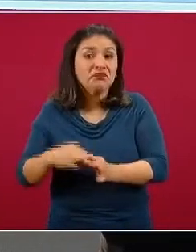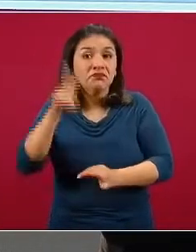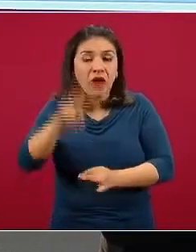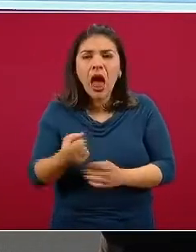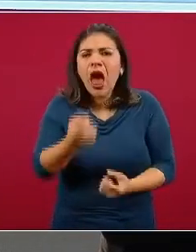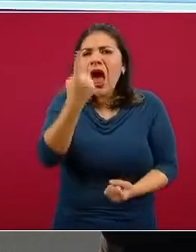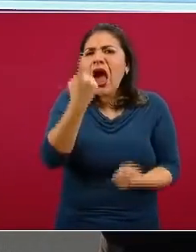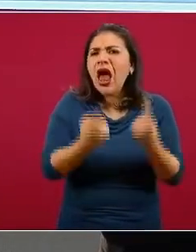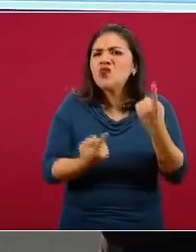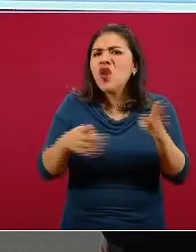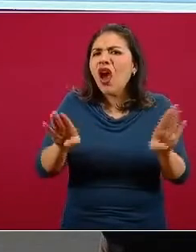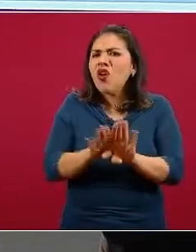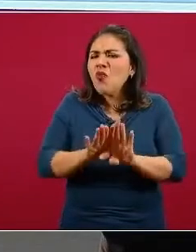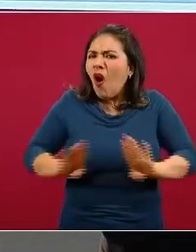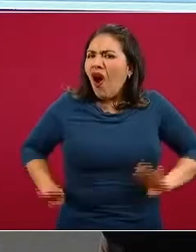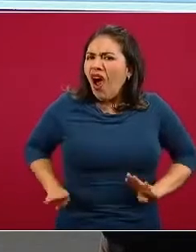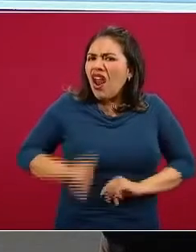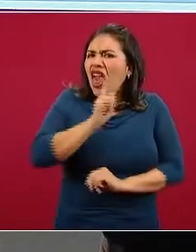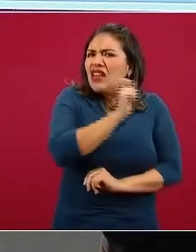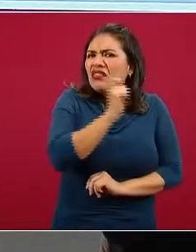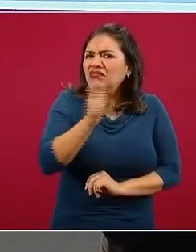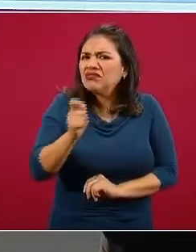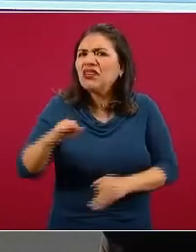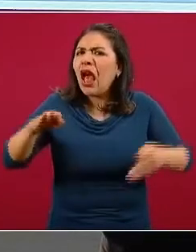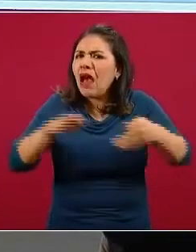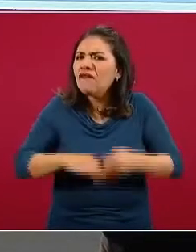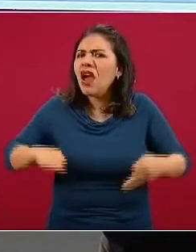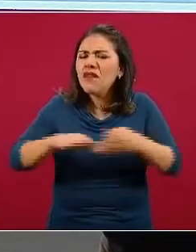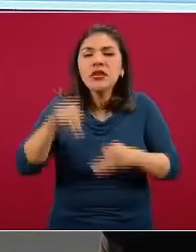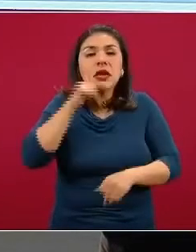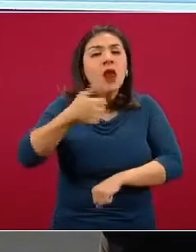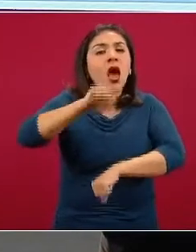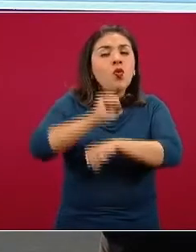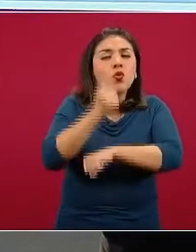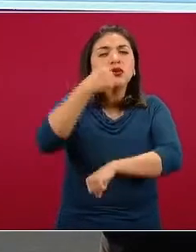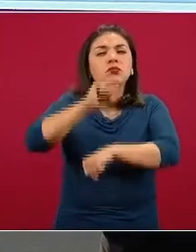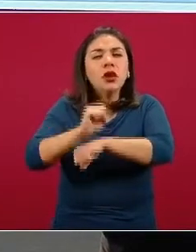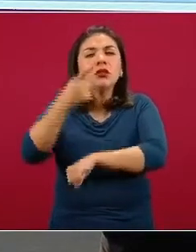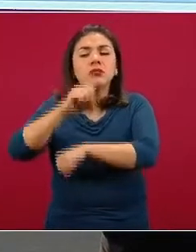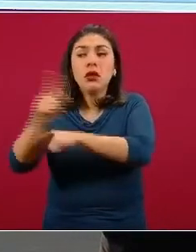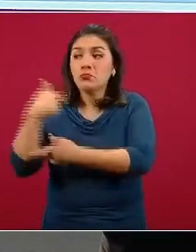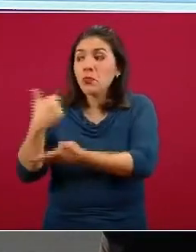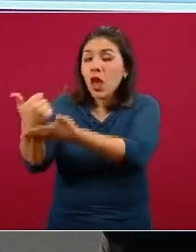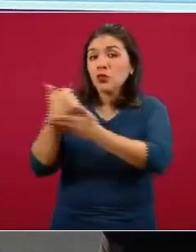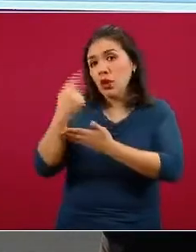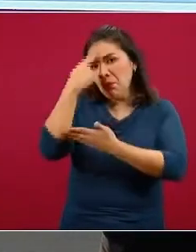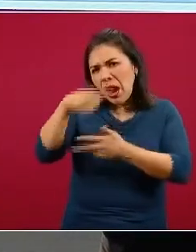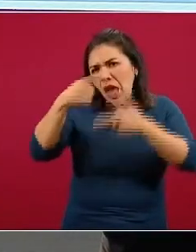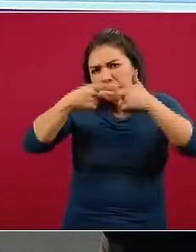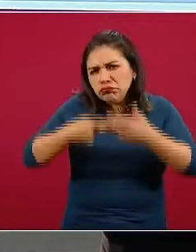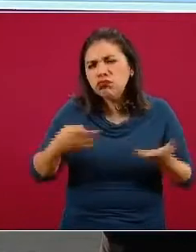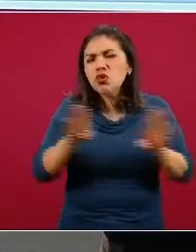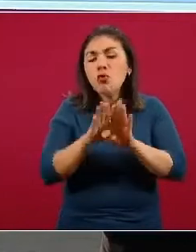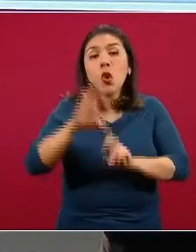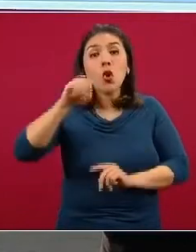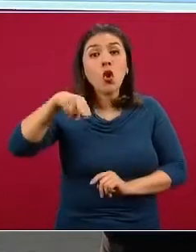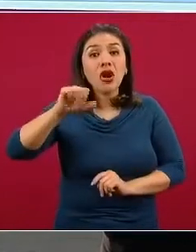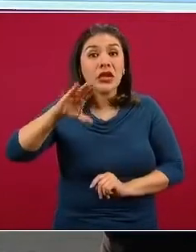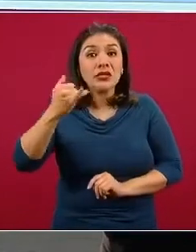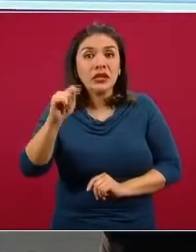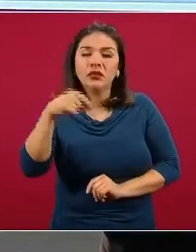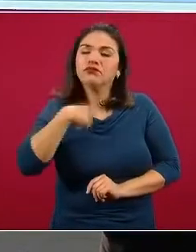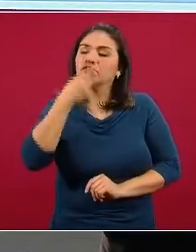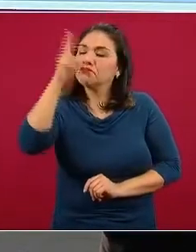las tendencias que se revisan cada semana, son los que nos ayudan a calcular desde el CONACYT, a quien